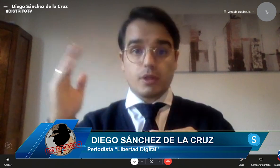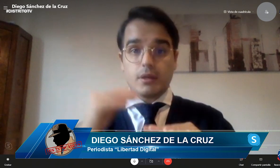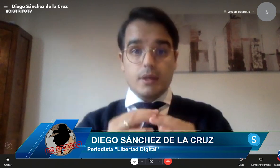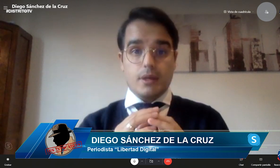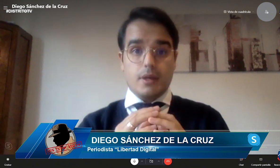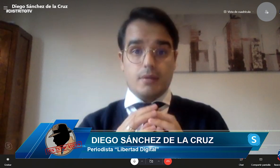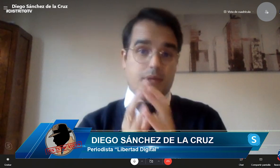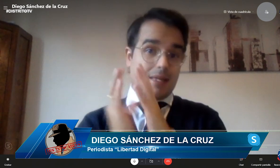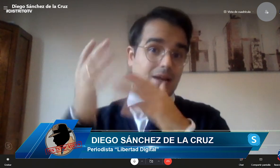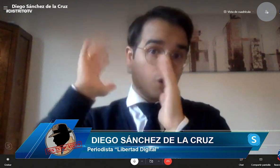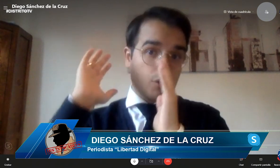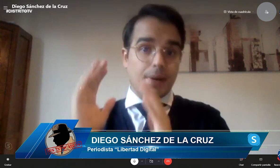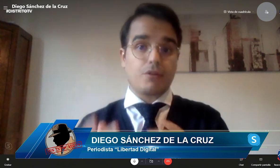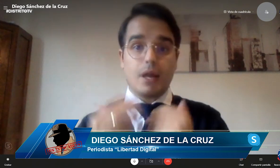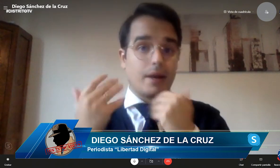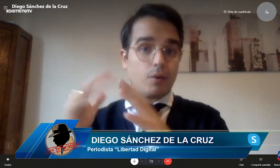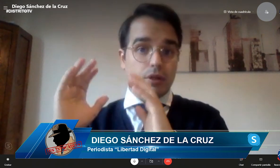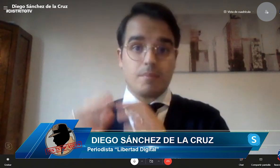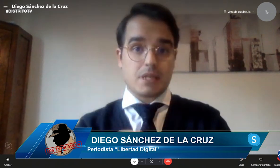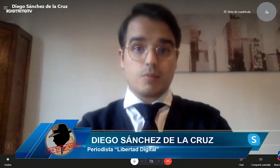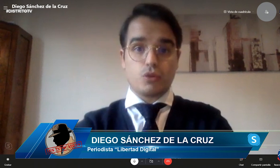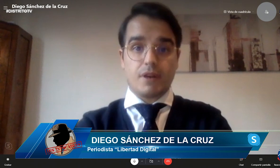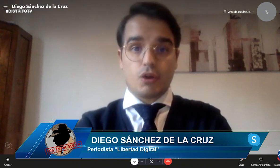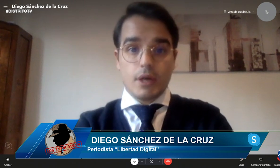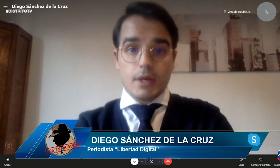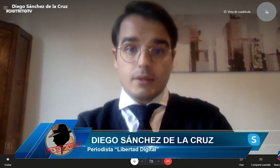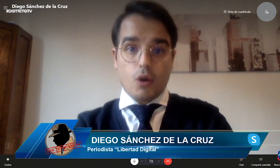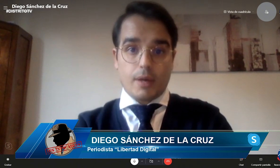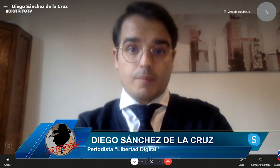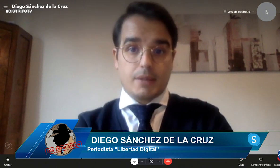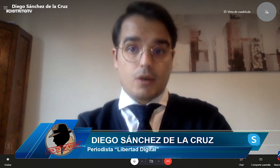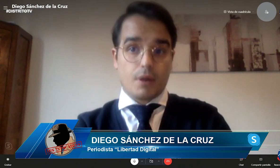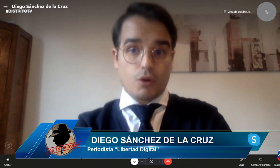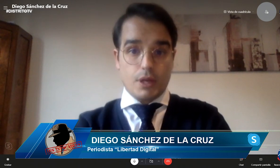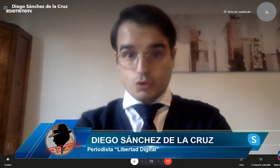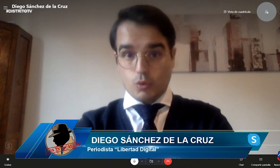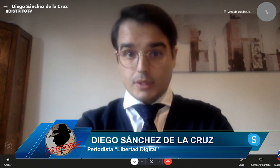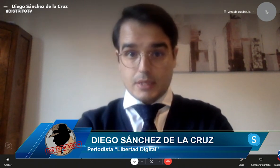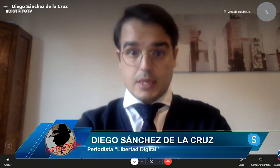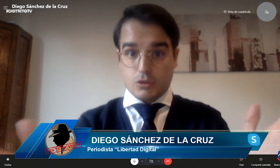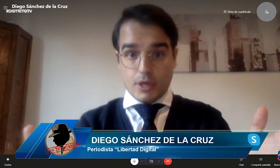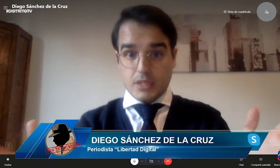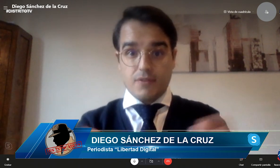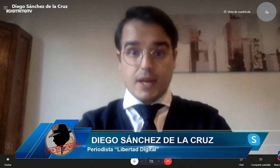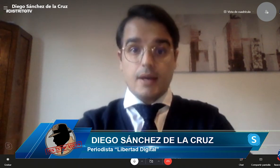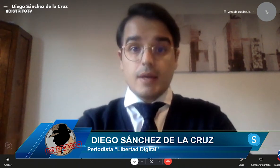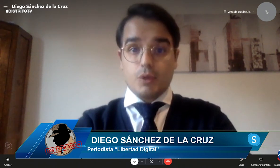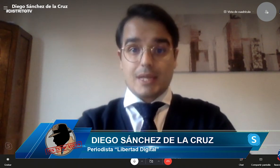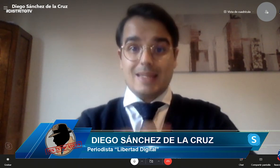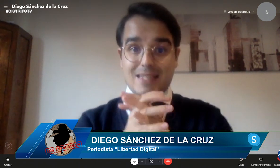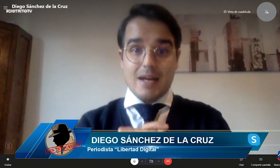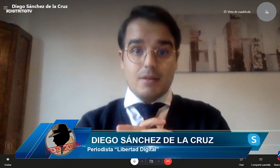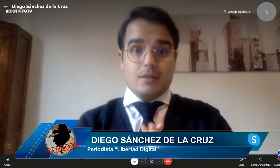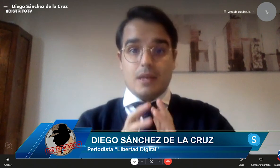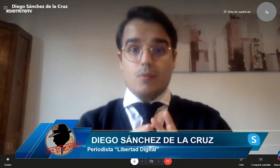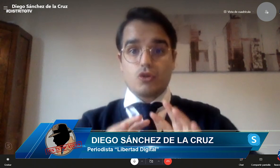el rebote, que ya no recuperación, el rebote va a ser mucho inferior de lo que plantea el gobierno en sus cuentas. ¿Esto qué significa? Pues